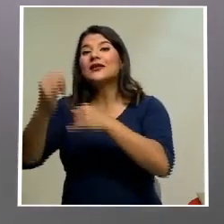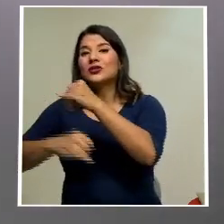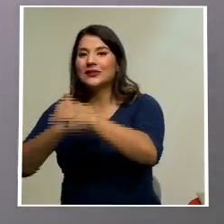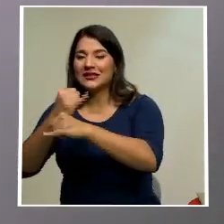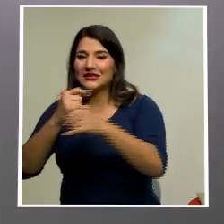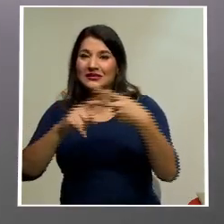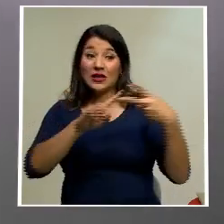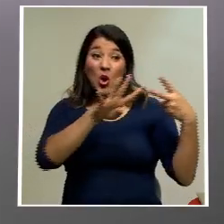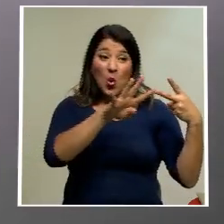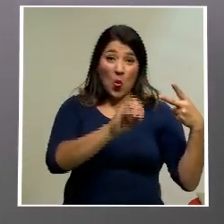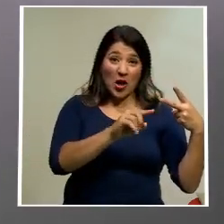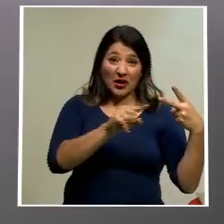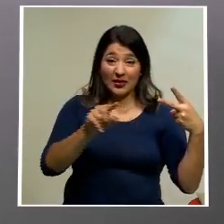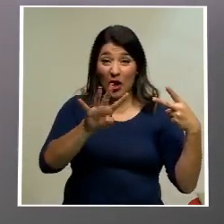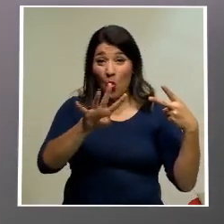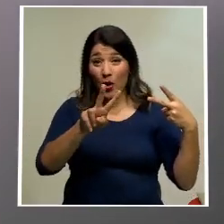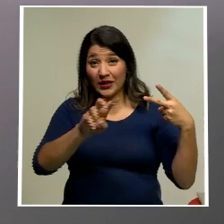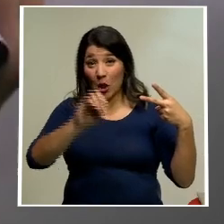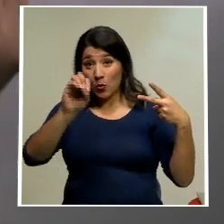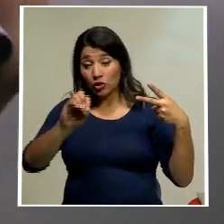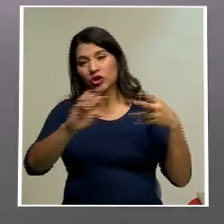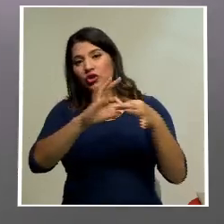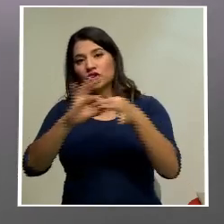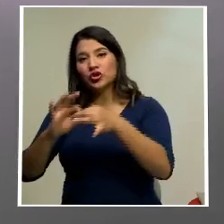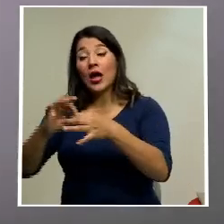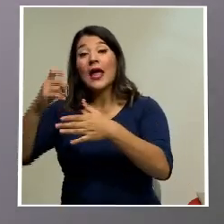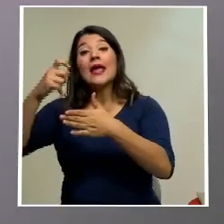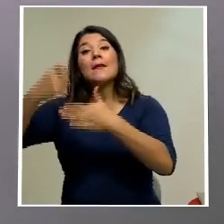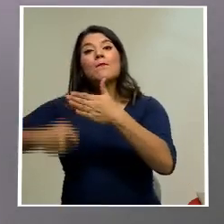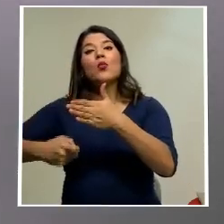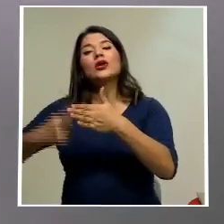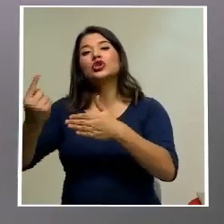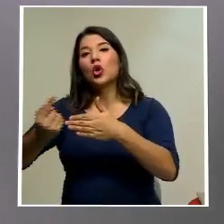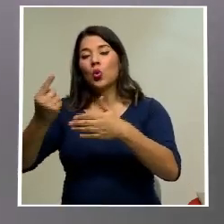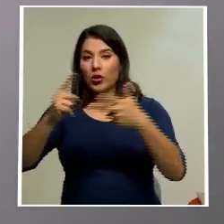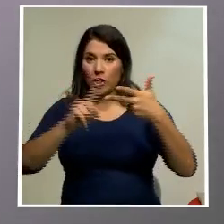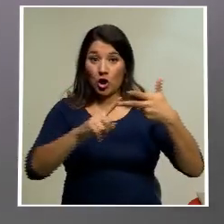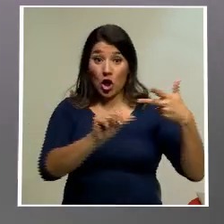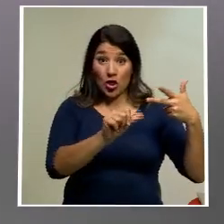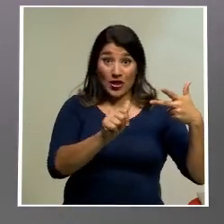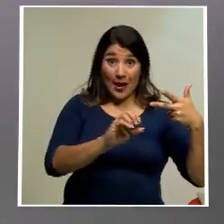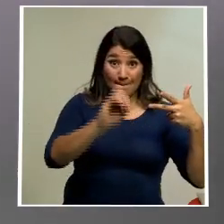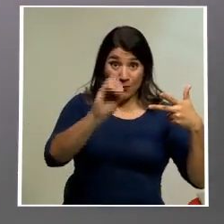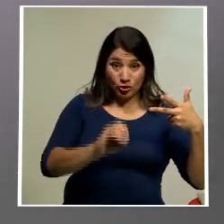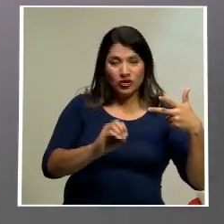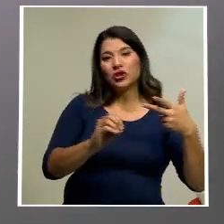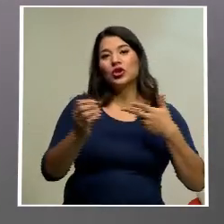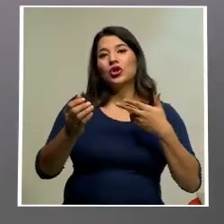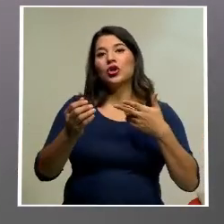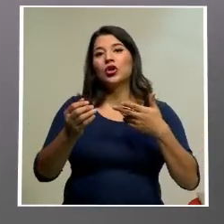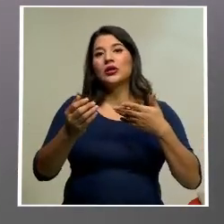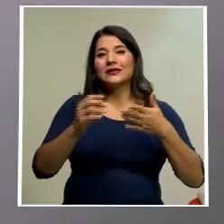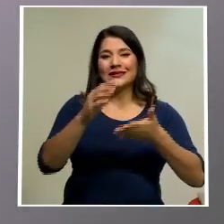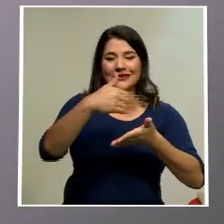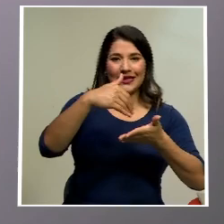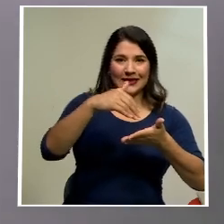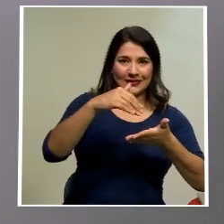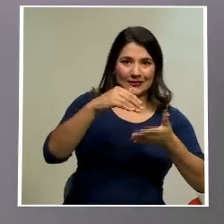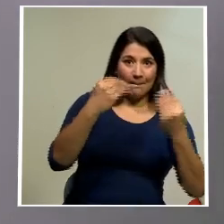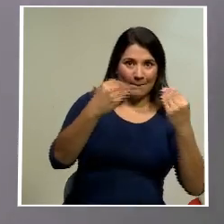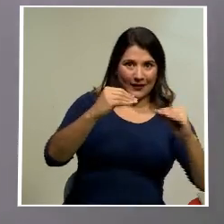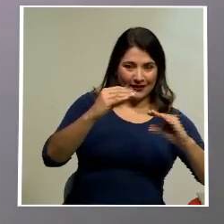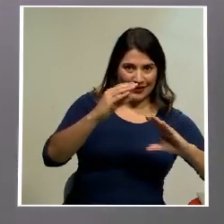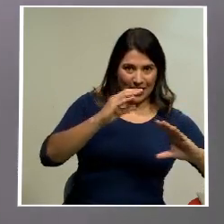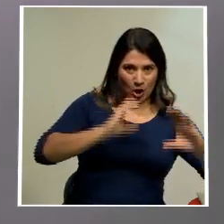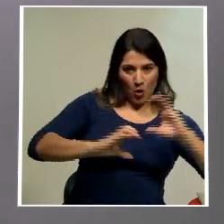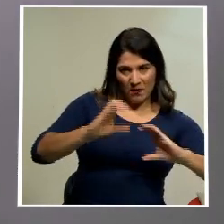un 42% al impuesto único, un 10% para las estaciones de servicio, entre un 7 y un